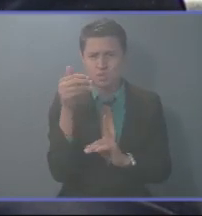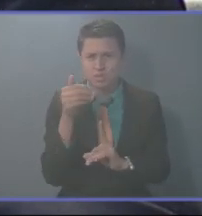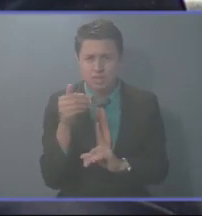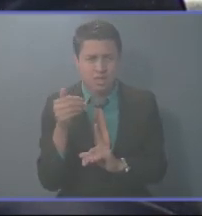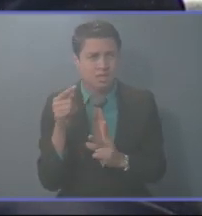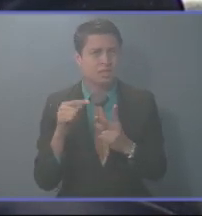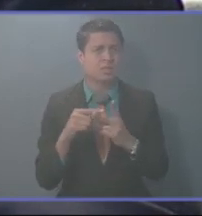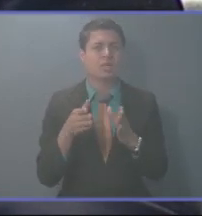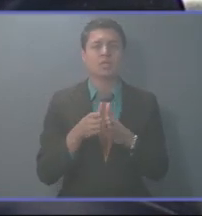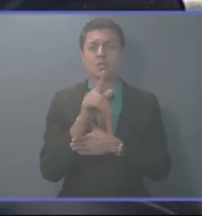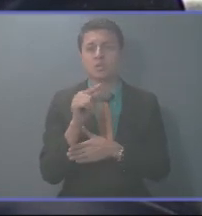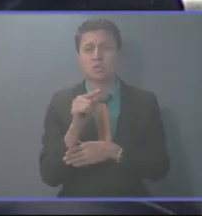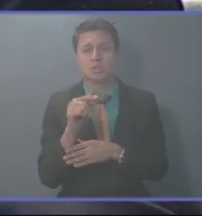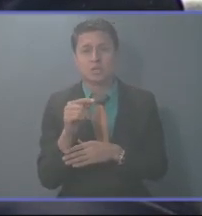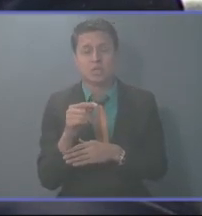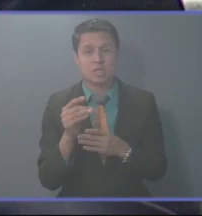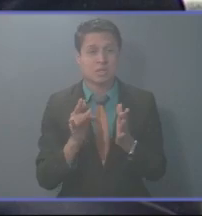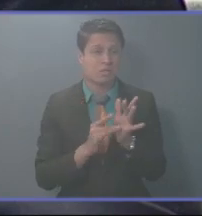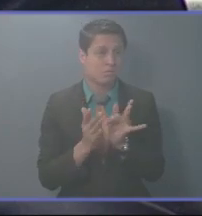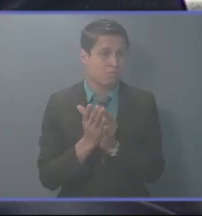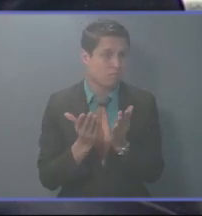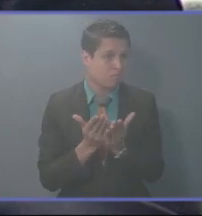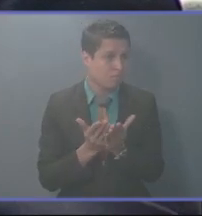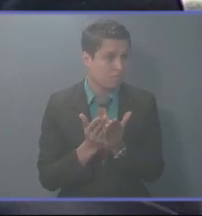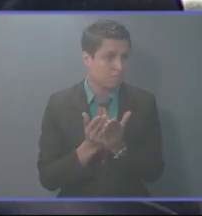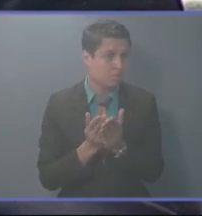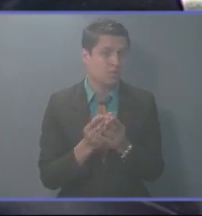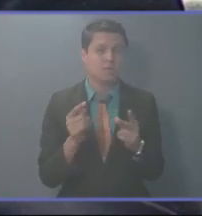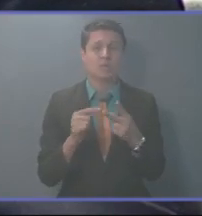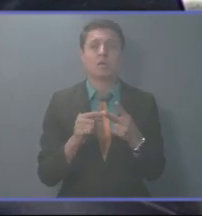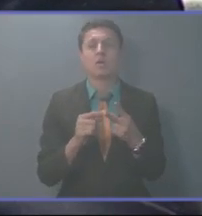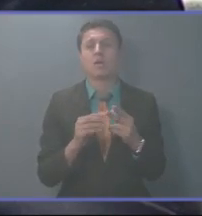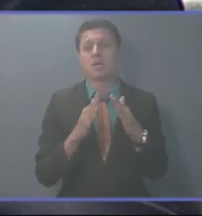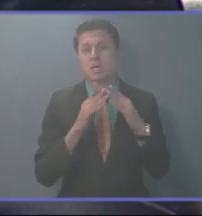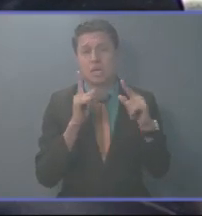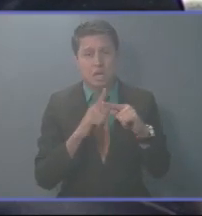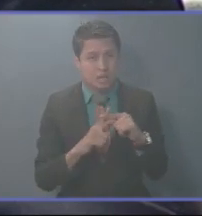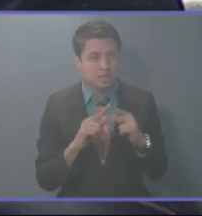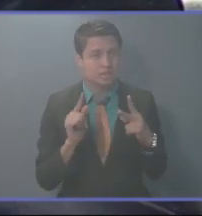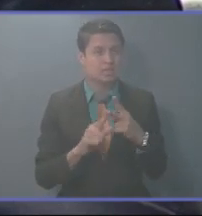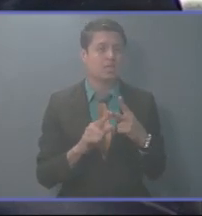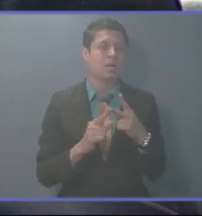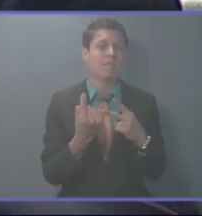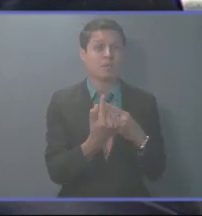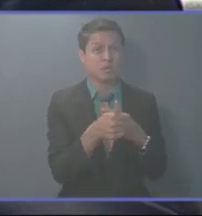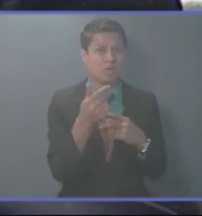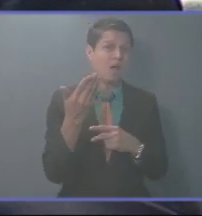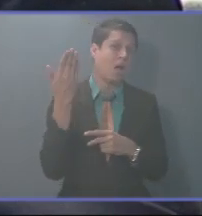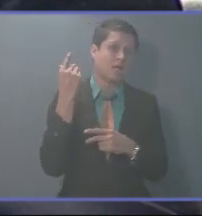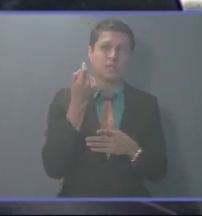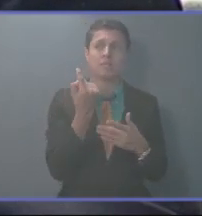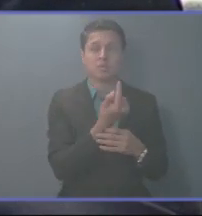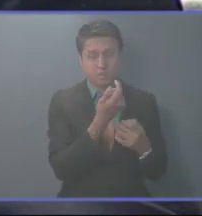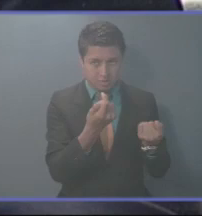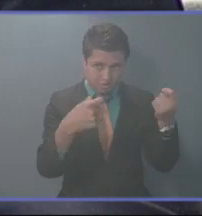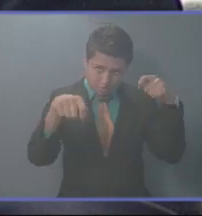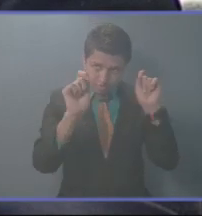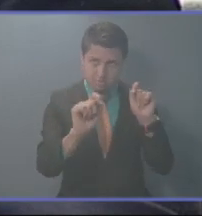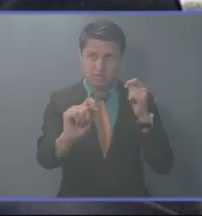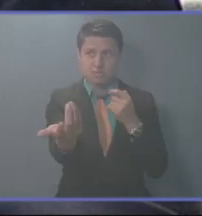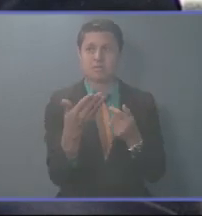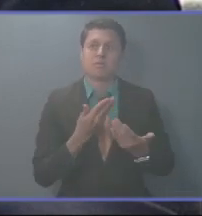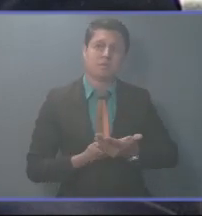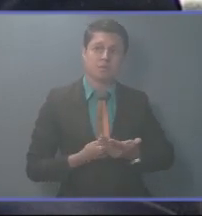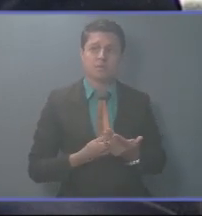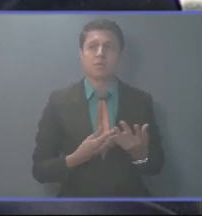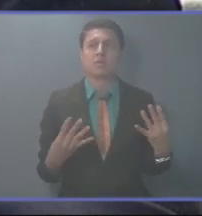y religiosas, juristas constitucionalistas, ex magistrados de la Corte Suprema de Justicia, firmantes de los acuerdos de paz y